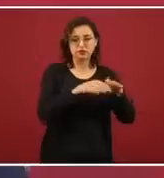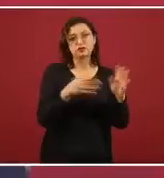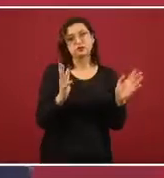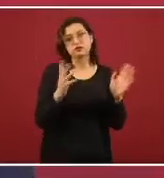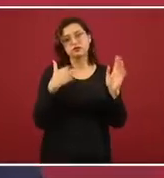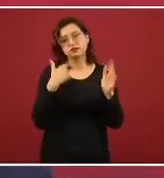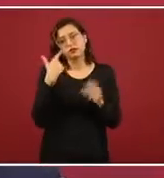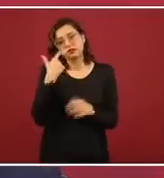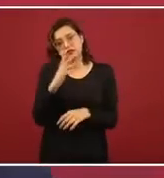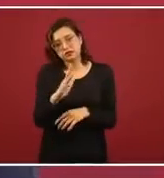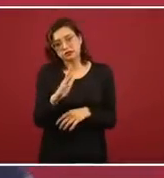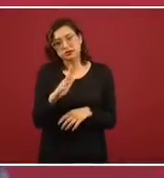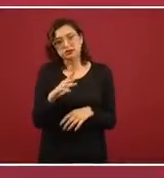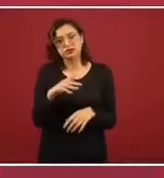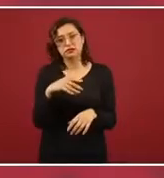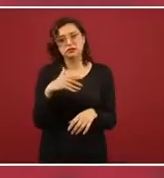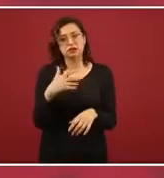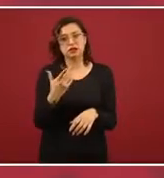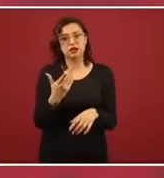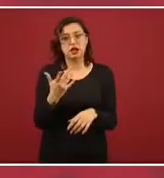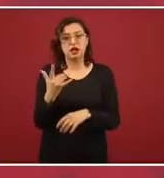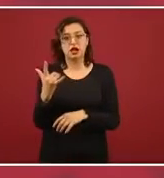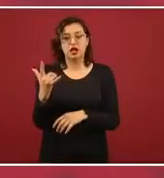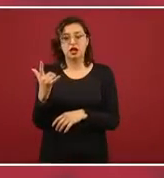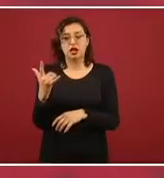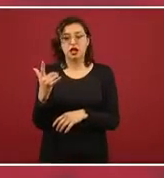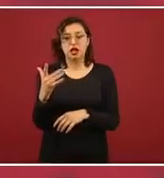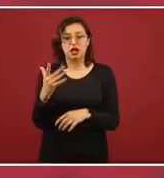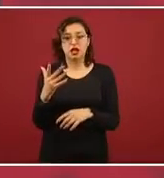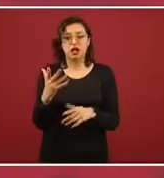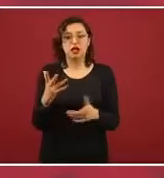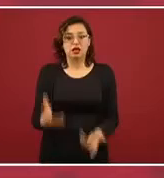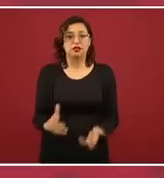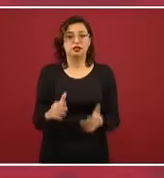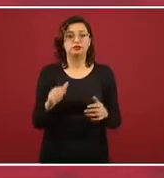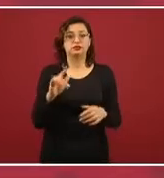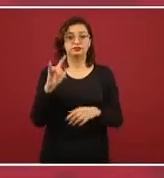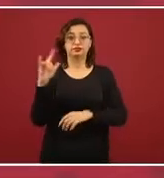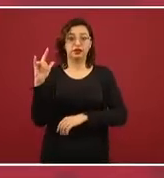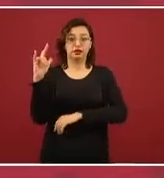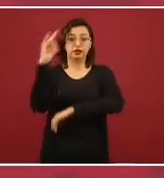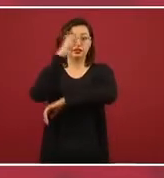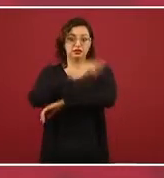Esperemos que todavía lo que es el avión presidencial, digo, el andén presidencial,